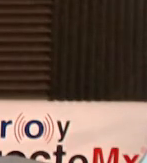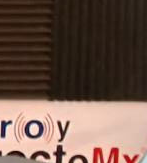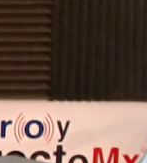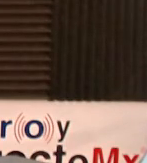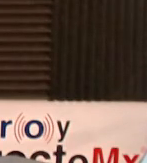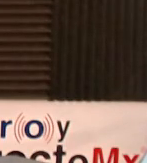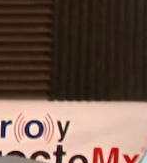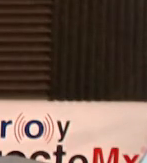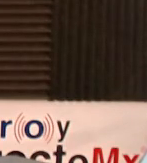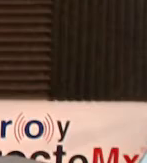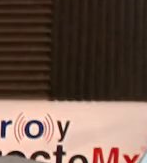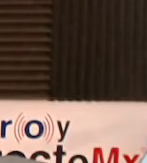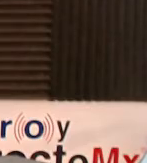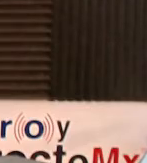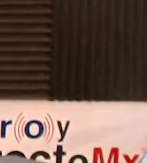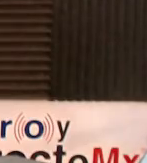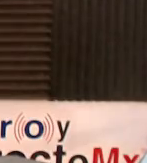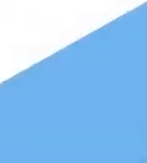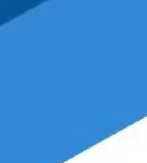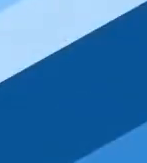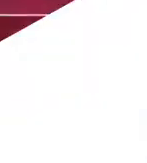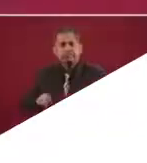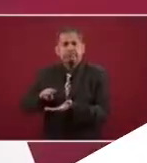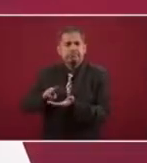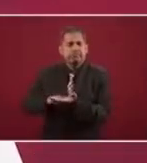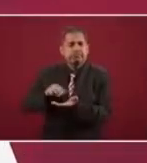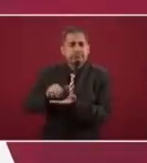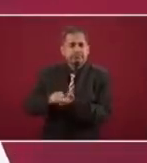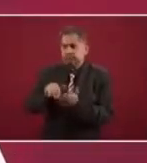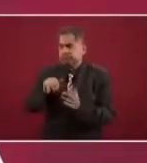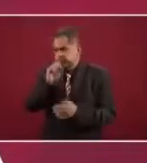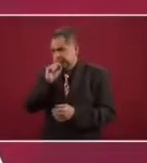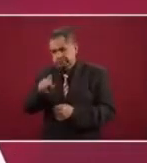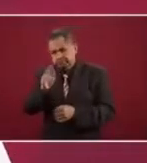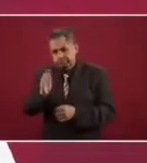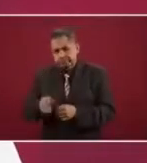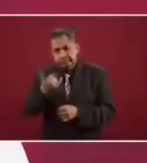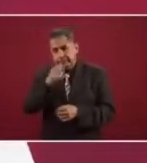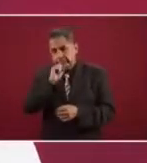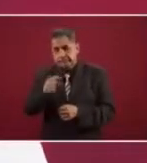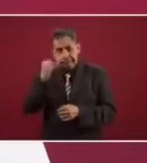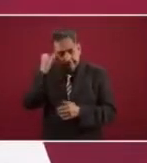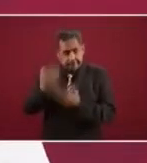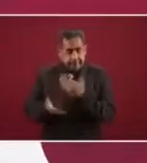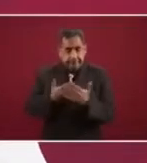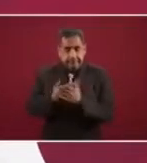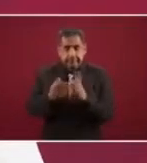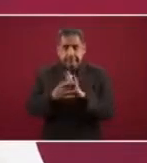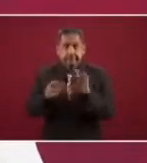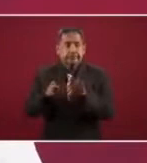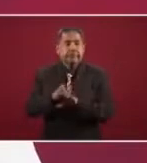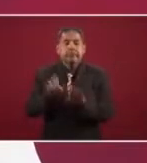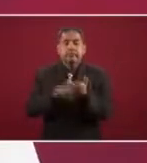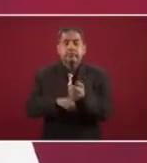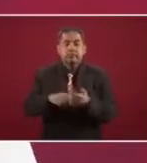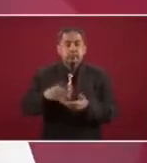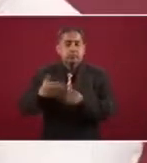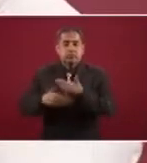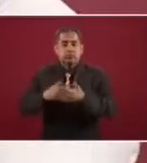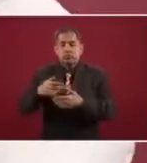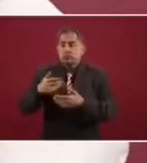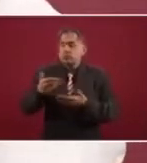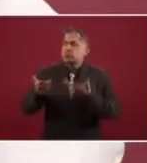pasa con los zapatistas esto fue lo que dijo este y desde luego también tienen sus planteamientos en materia de desarrollo